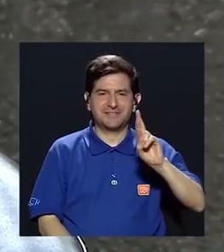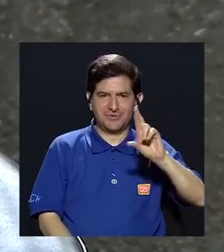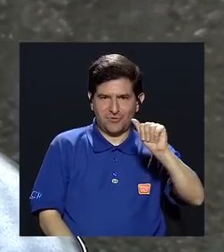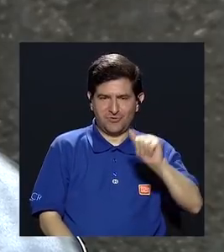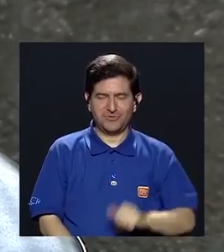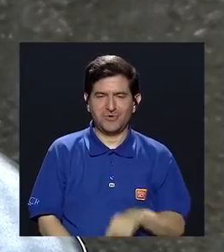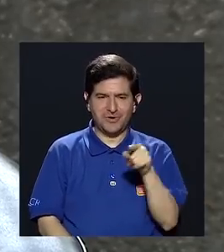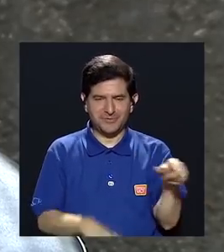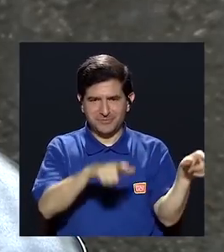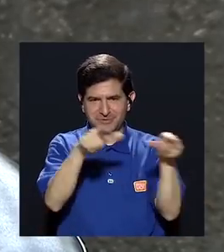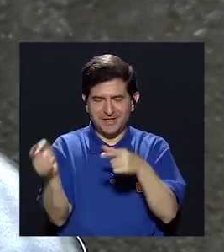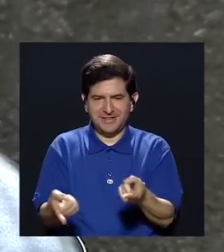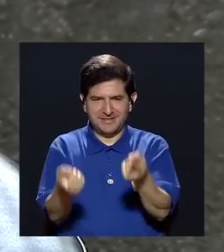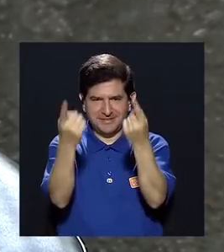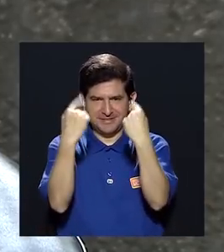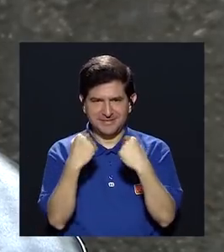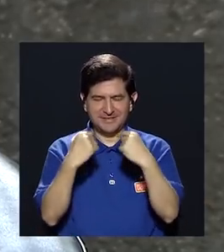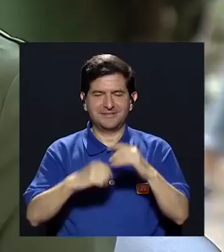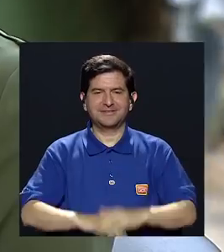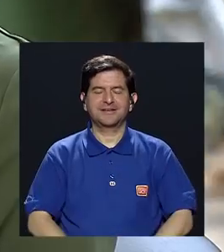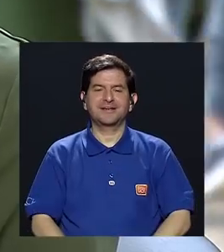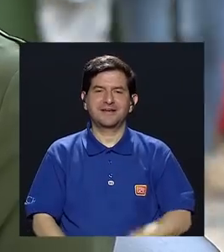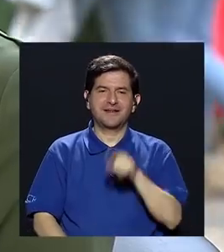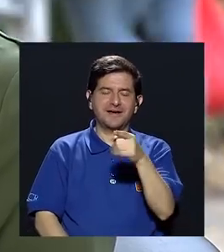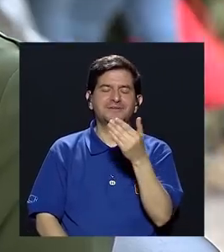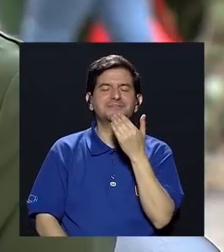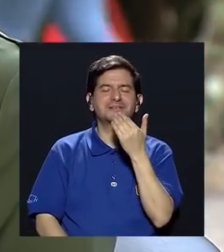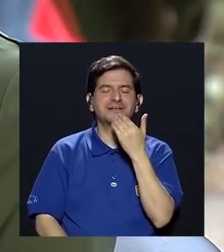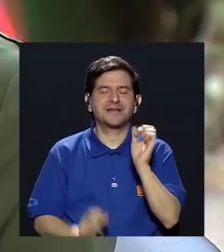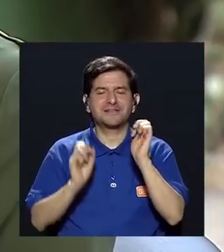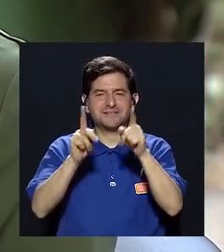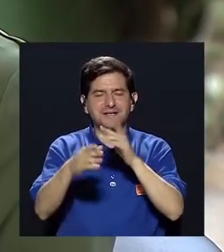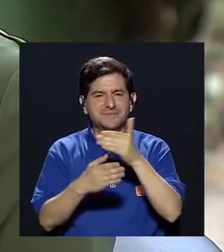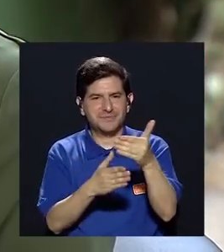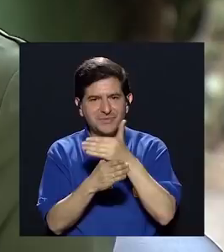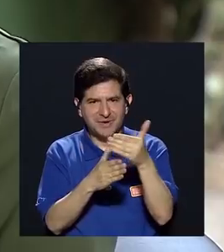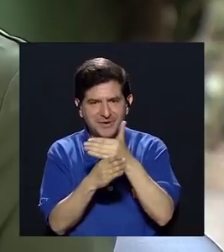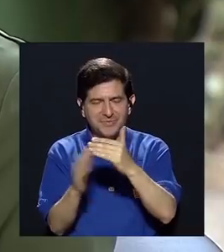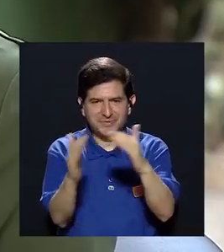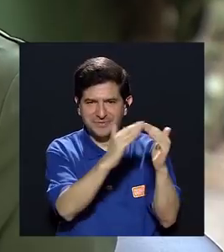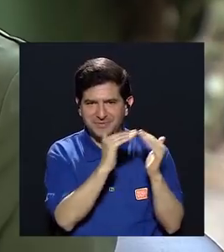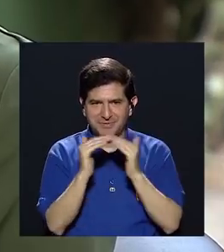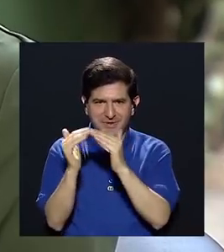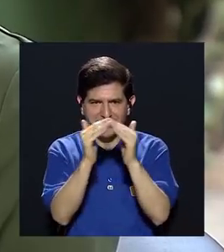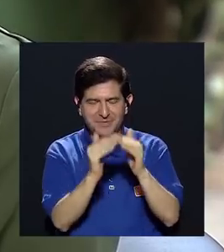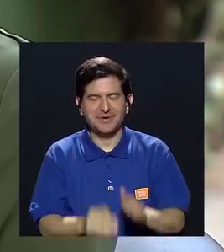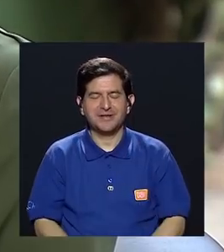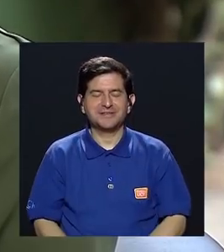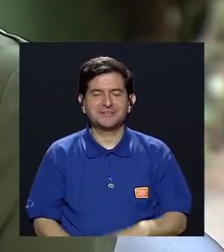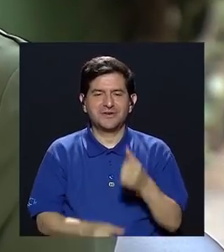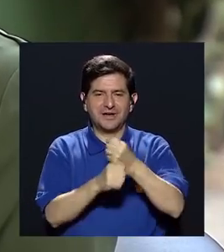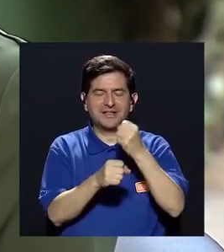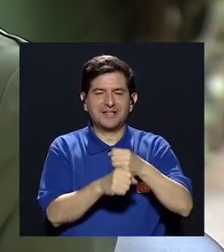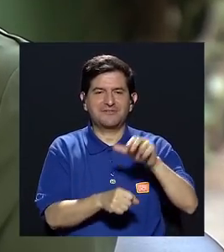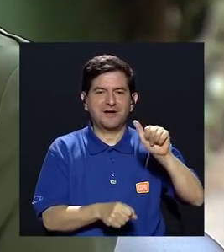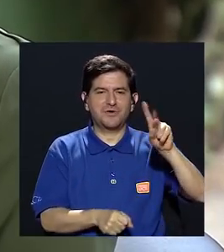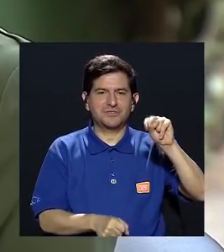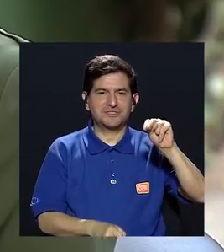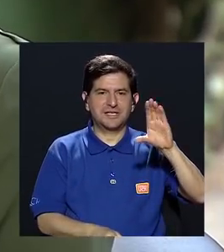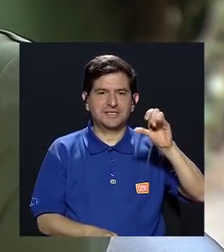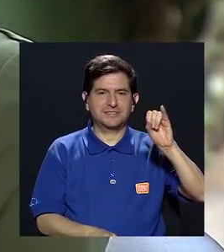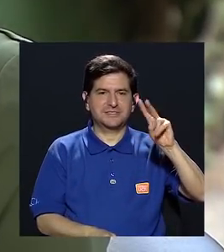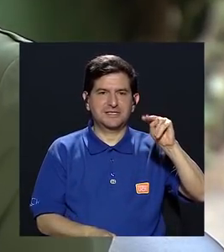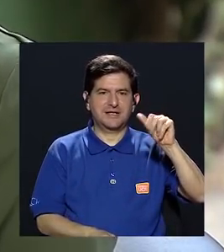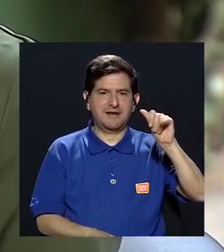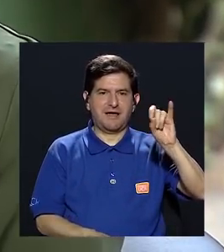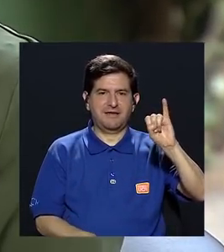por su disposición para estar acá con nosotros. A ustedes por darnos la oportunidad de compartir a la población qué hacemos en Sensinay. Muchas gracias.